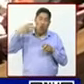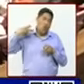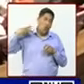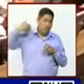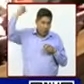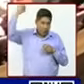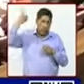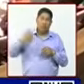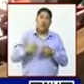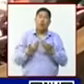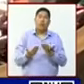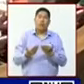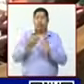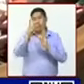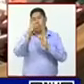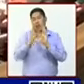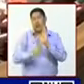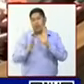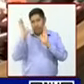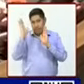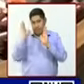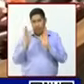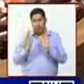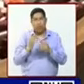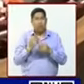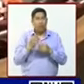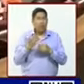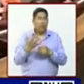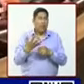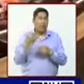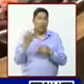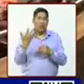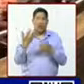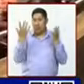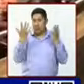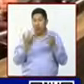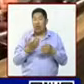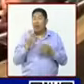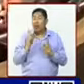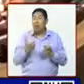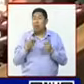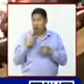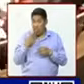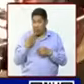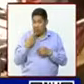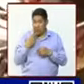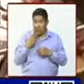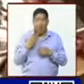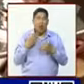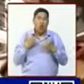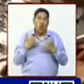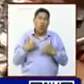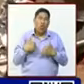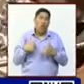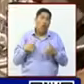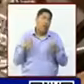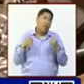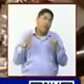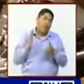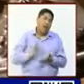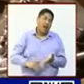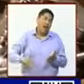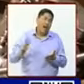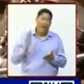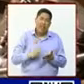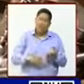Fuerzas Armadas. Así que, como lo han dicho los mismos parlamentarios y la presidenta interina del Senado, pues esto da todavía para muchas horas de